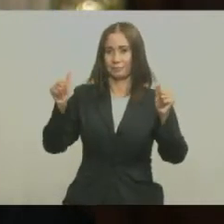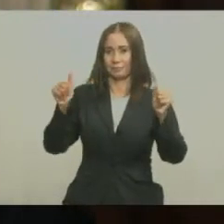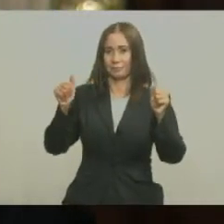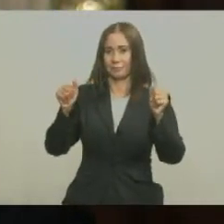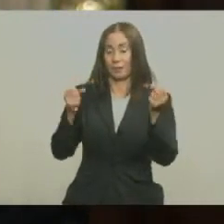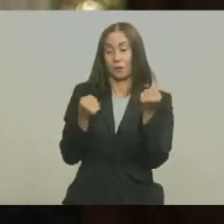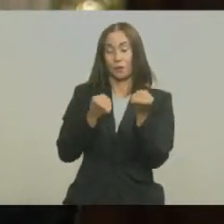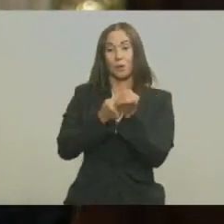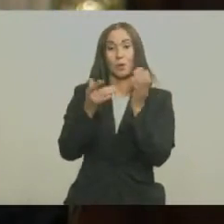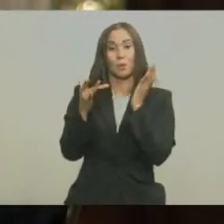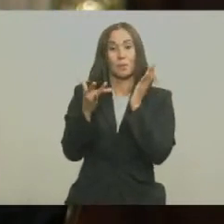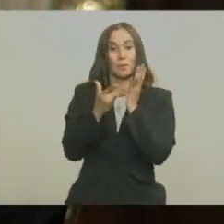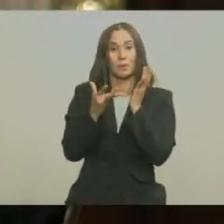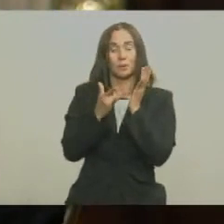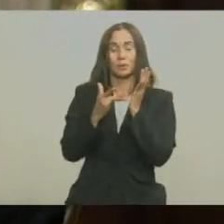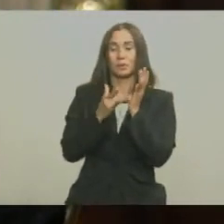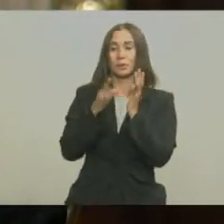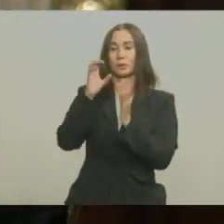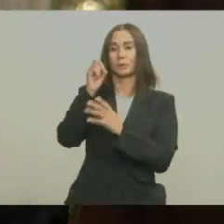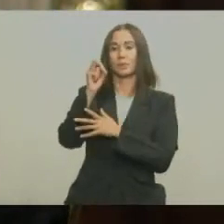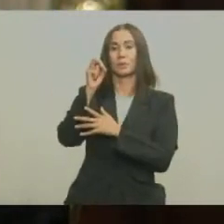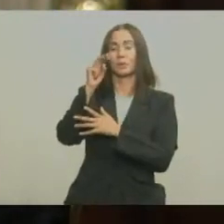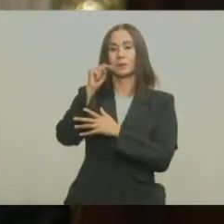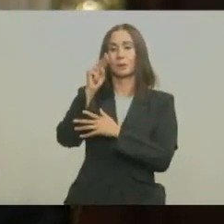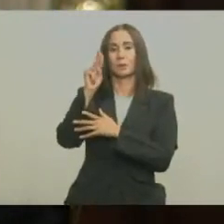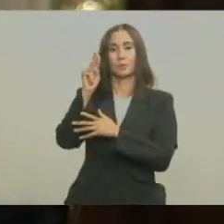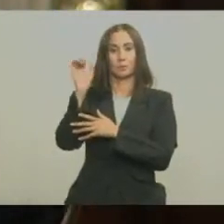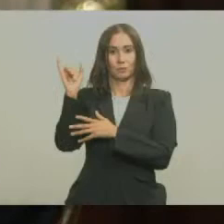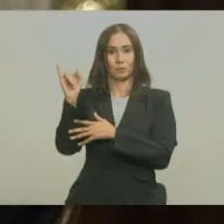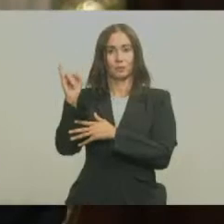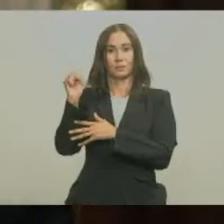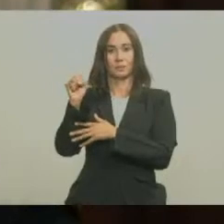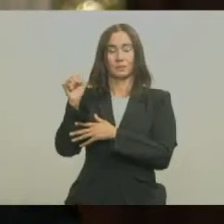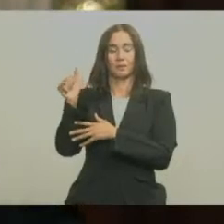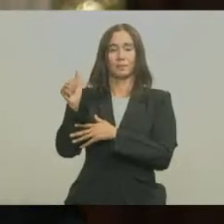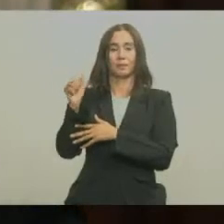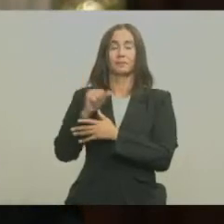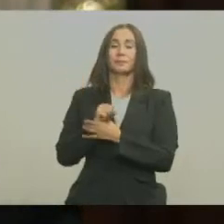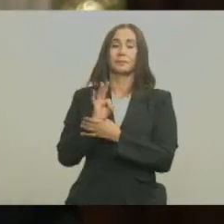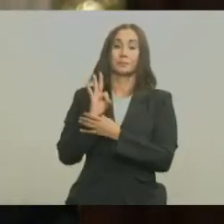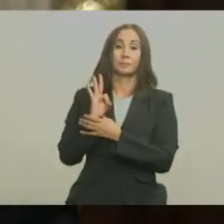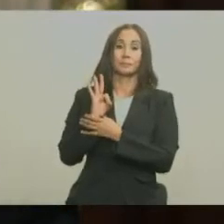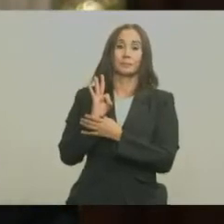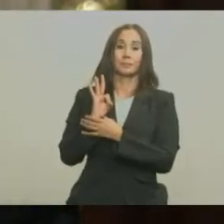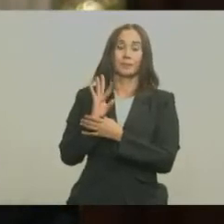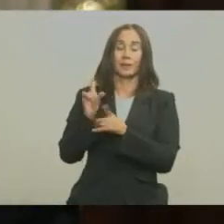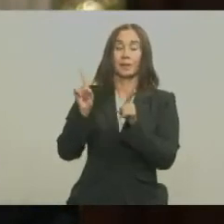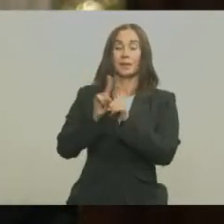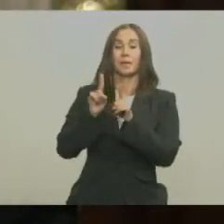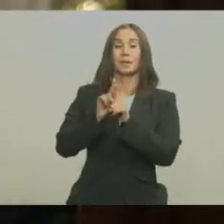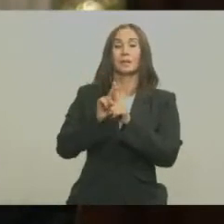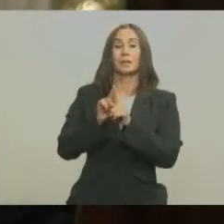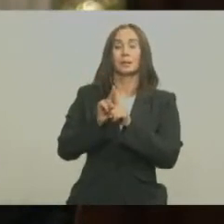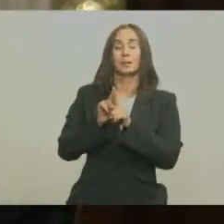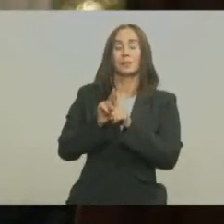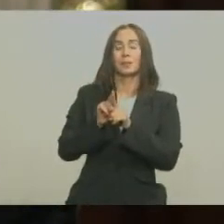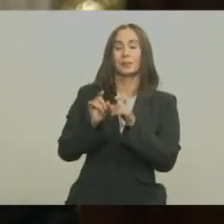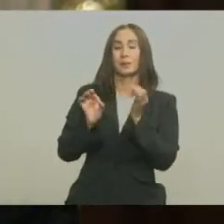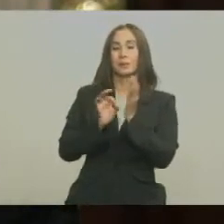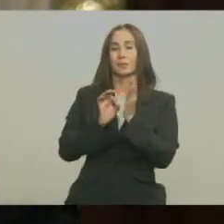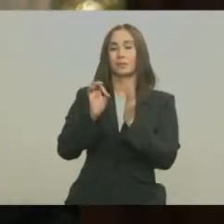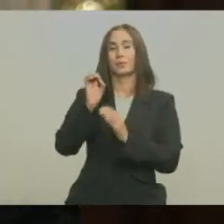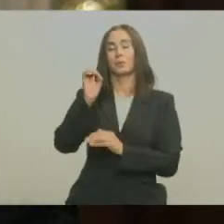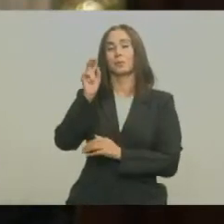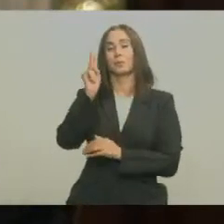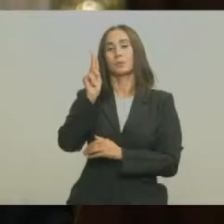asistencia técnica del Fondo de las Naciones Unidas para la Infancia, UNICEF, y el Fondo de Población de las Naciones